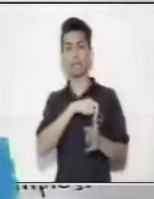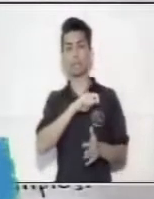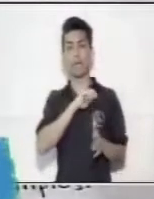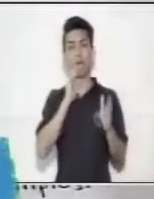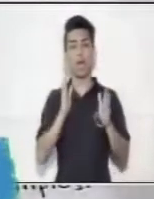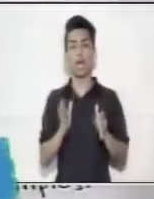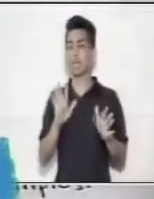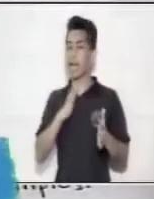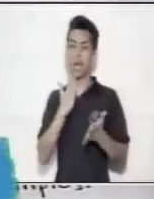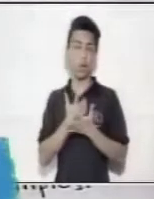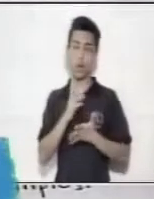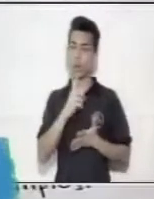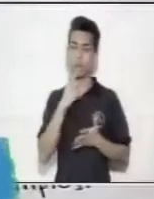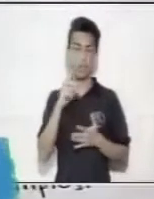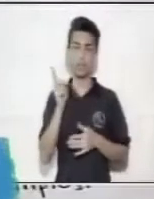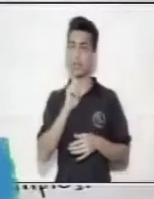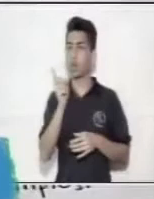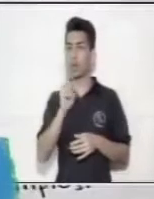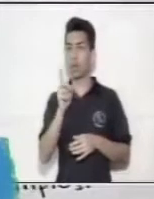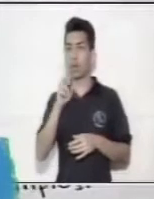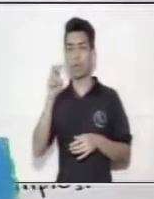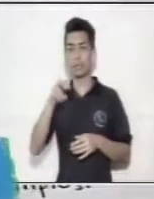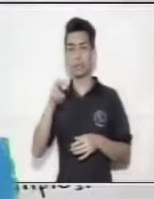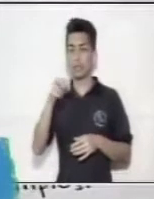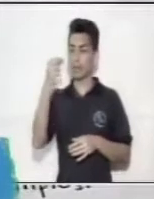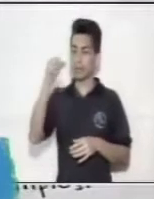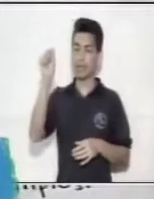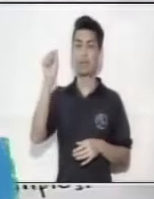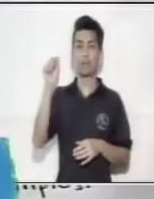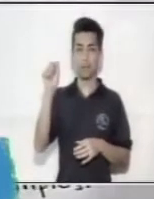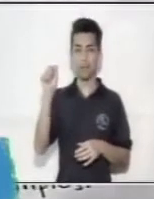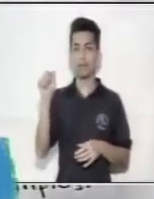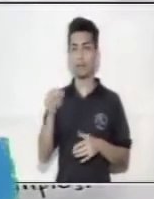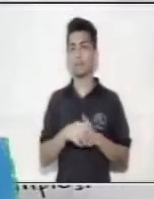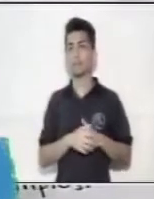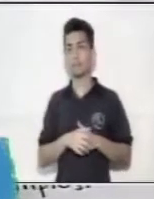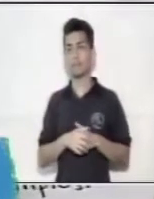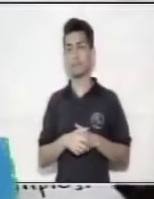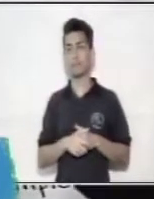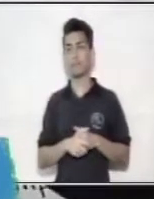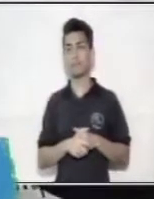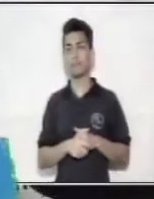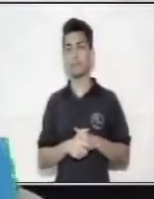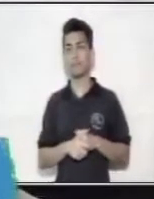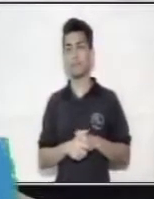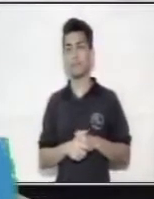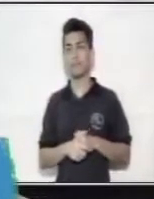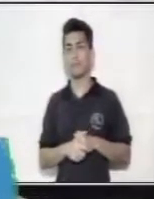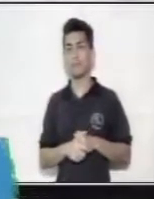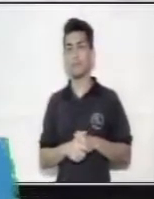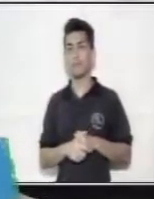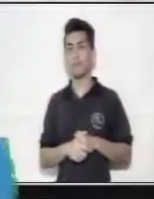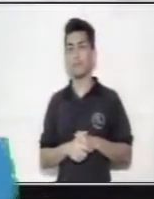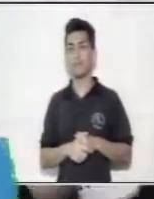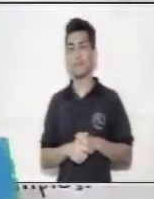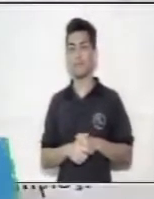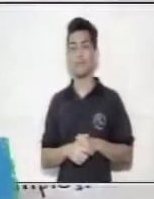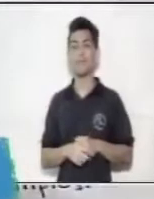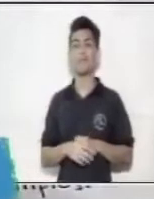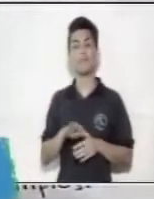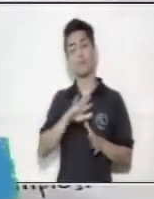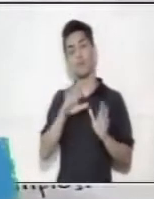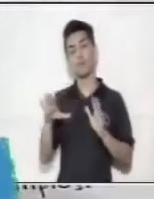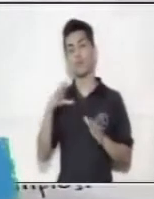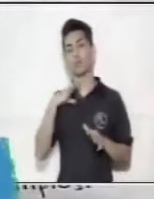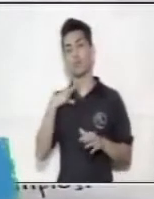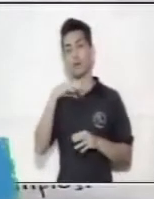como los adjetivos ya no tienen que llevar tildes. ¿Quedó claro? Bueno, entonces sigamos. Tenemos los